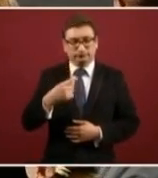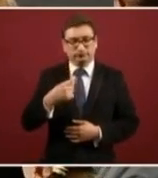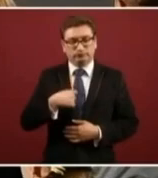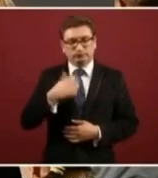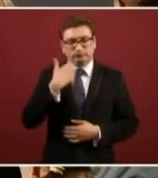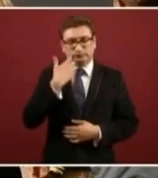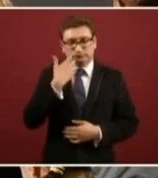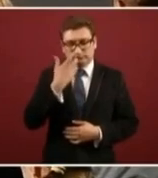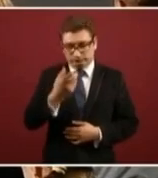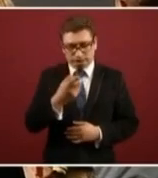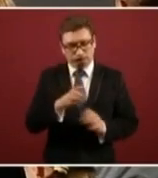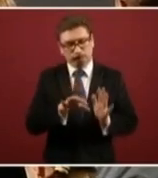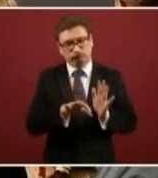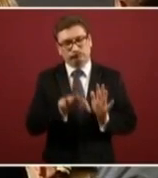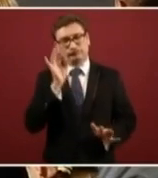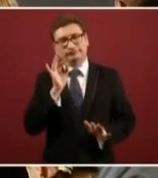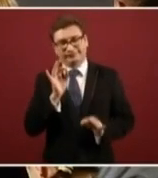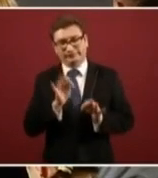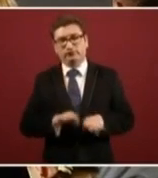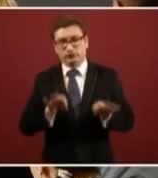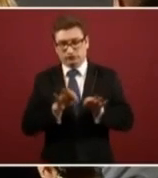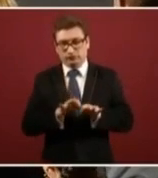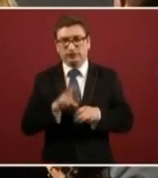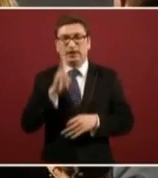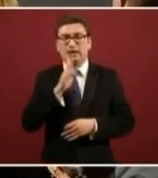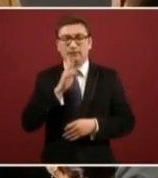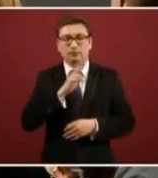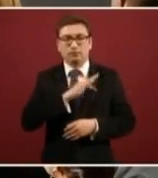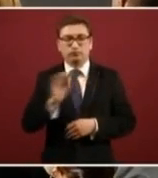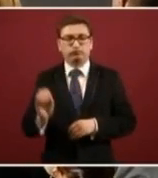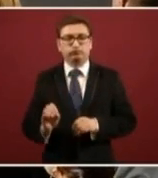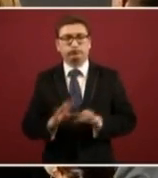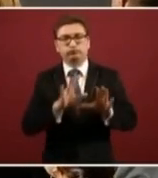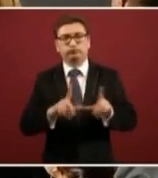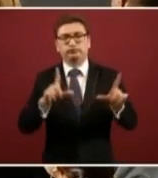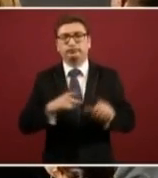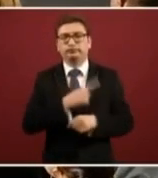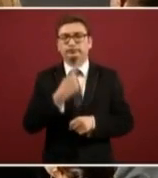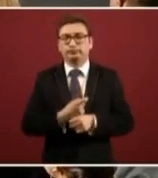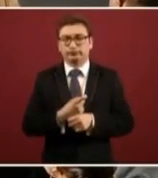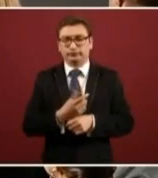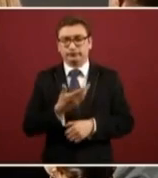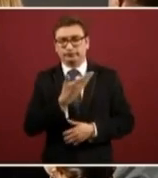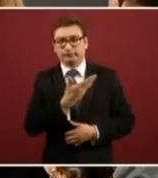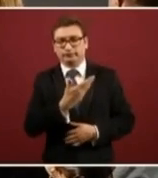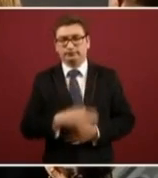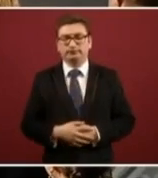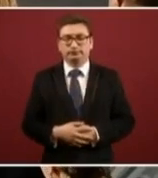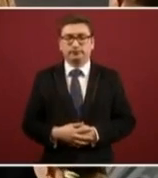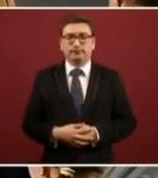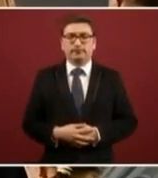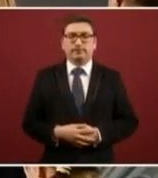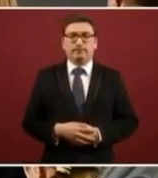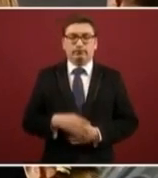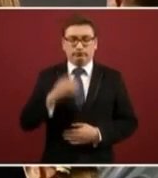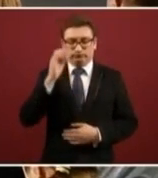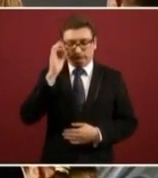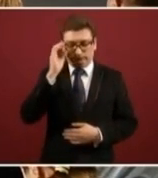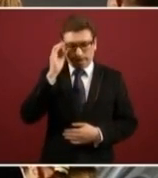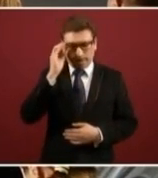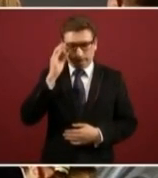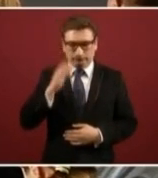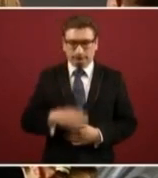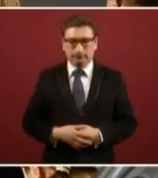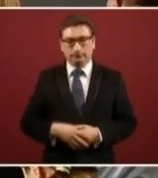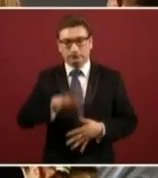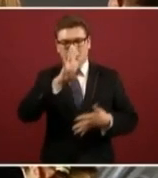hacer notar lo siguiente, a ver si se pone la primera lámina. Miren, los apoyos,